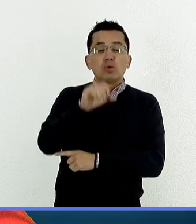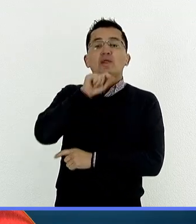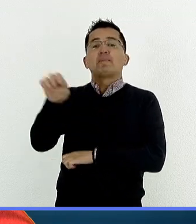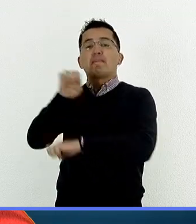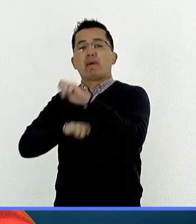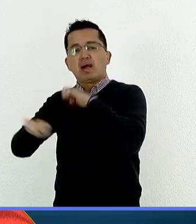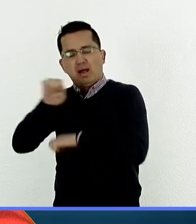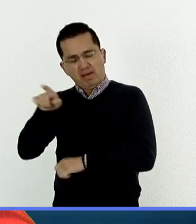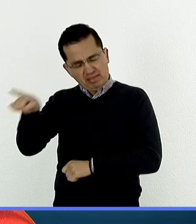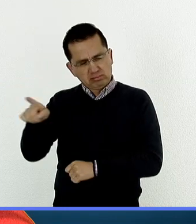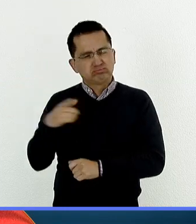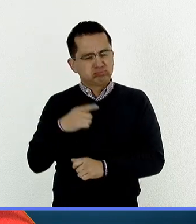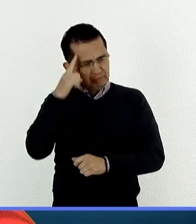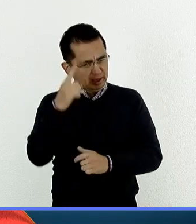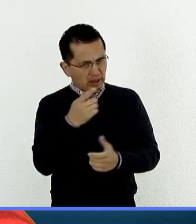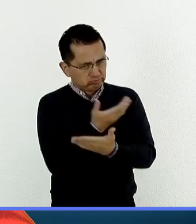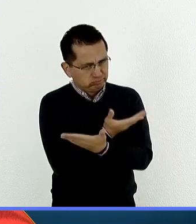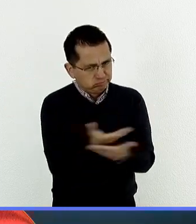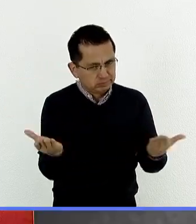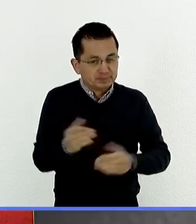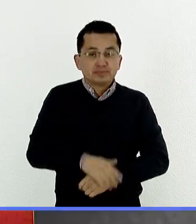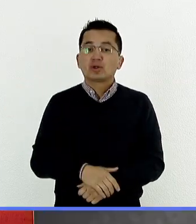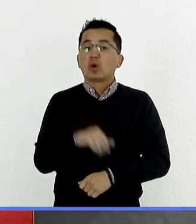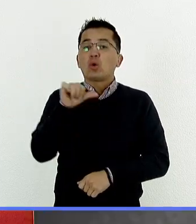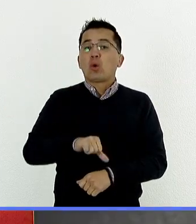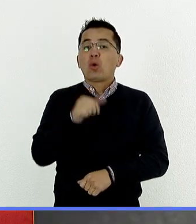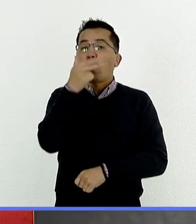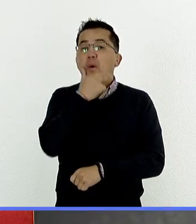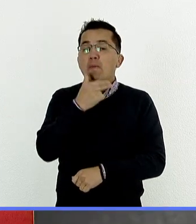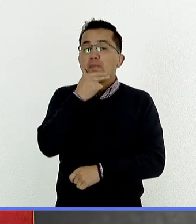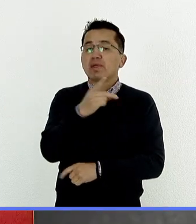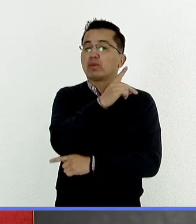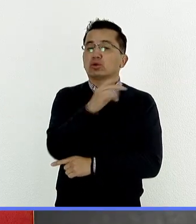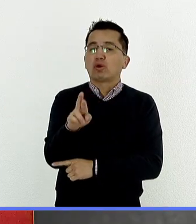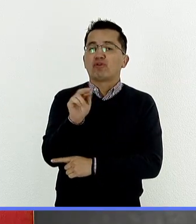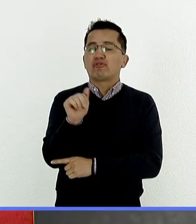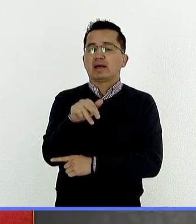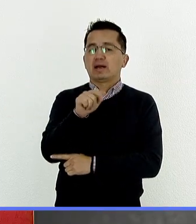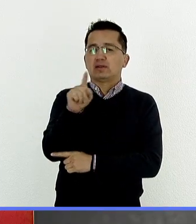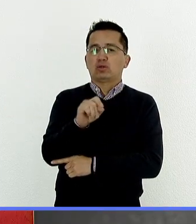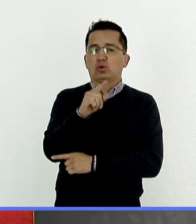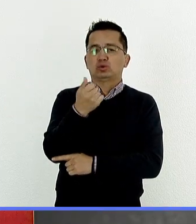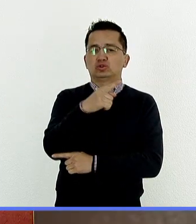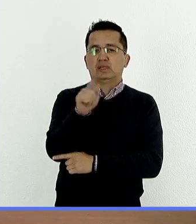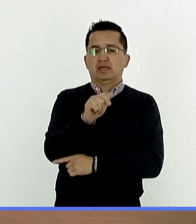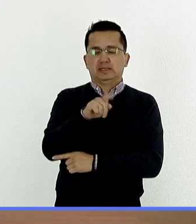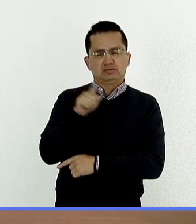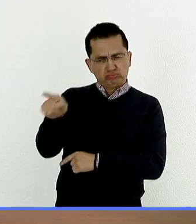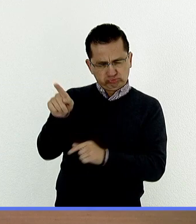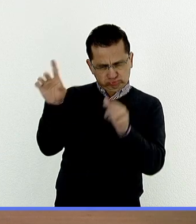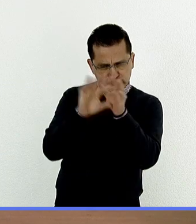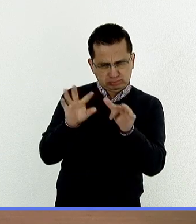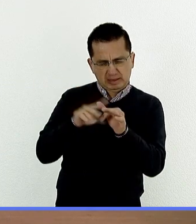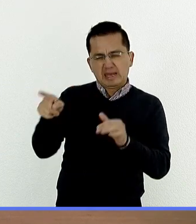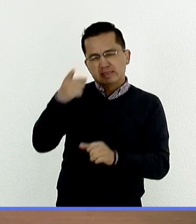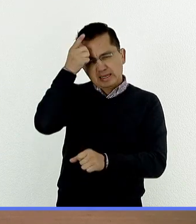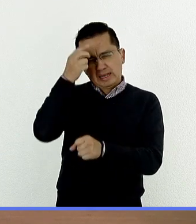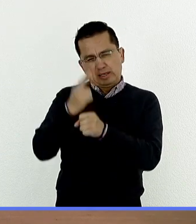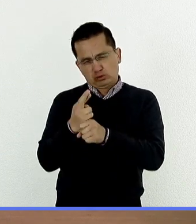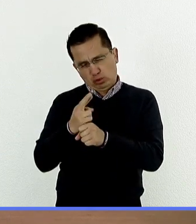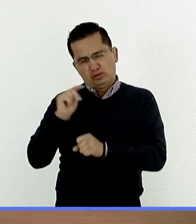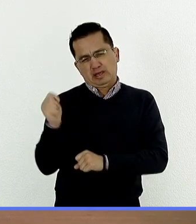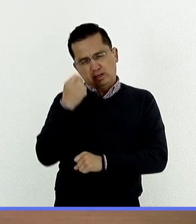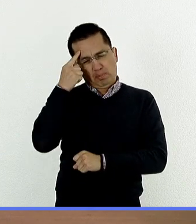darnos todos los detalles se encuentra con nosotros el doctor Fernando González Villarreal quien es coordinador técnico de la red del agua UNAM también